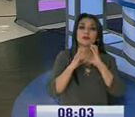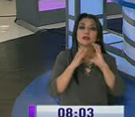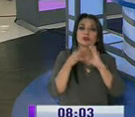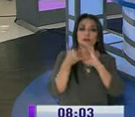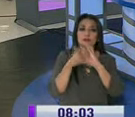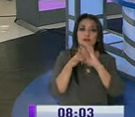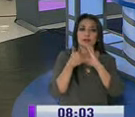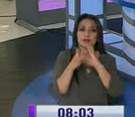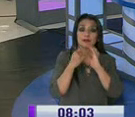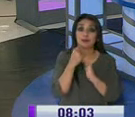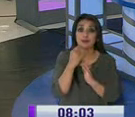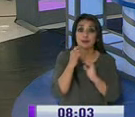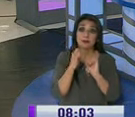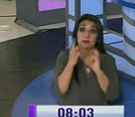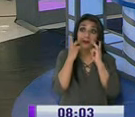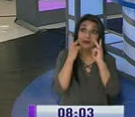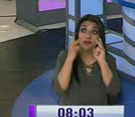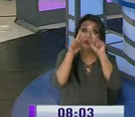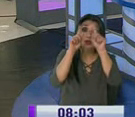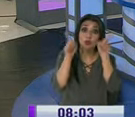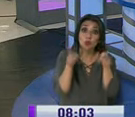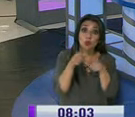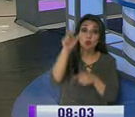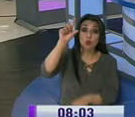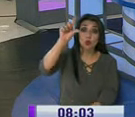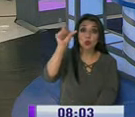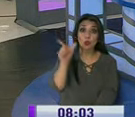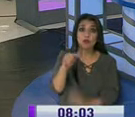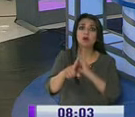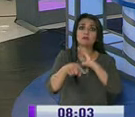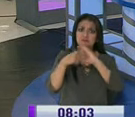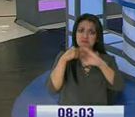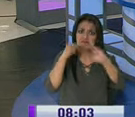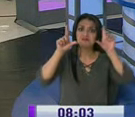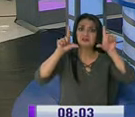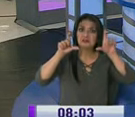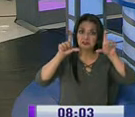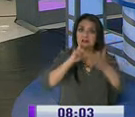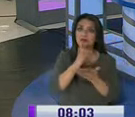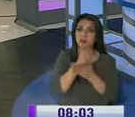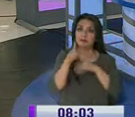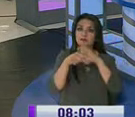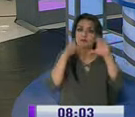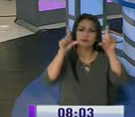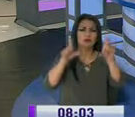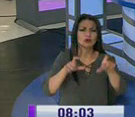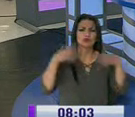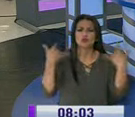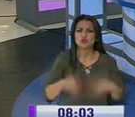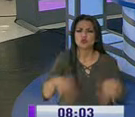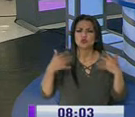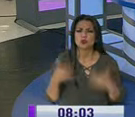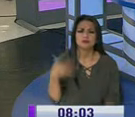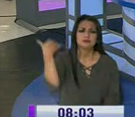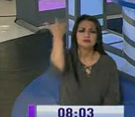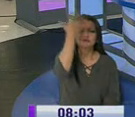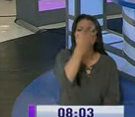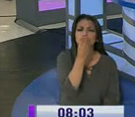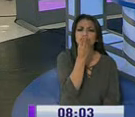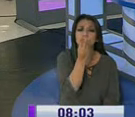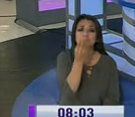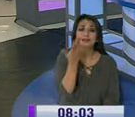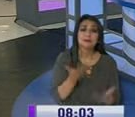televidentes nos digan si es que vieron la luna, nos manden sus fotografías, a ver qué tal luna estuvo, claro, porque hay unas fotografías lindísimas. Y si